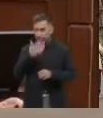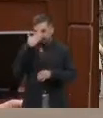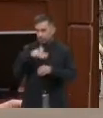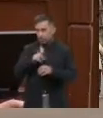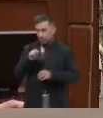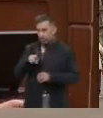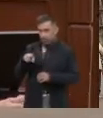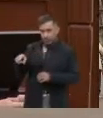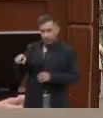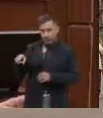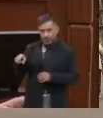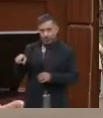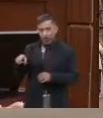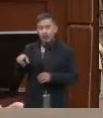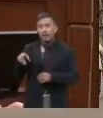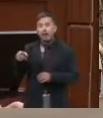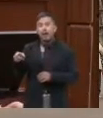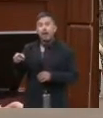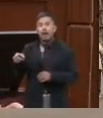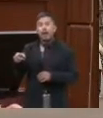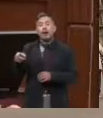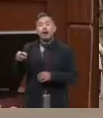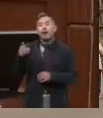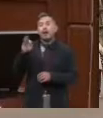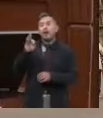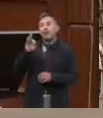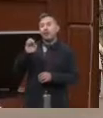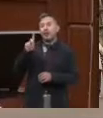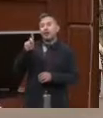de acuerdo con la vista que se propone a la FEDE.